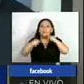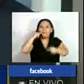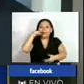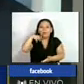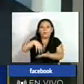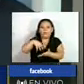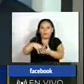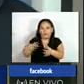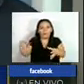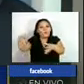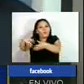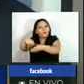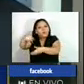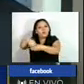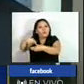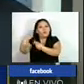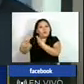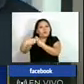partido político.